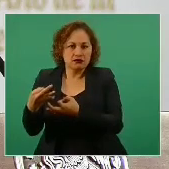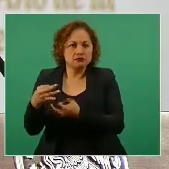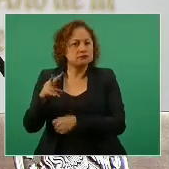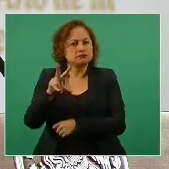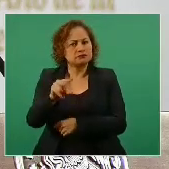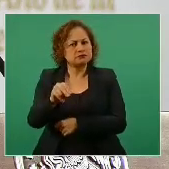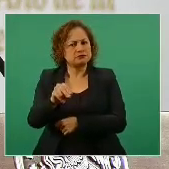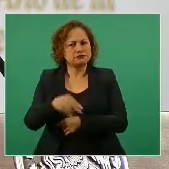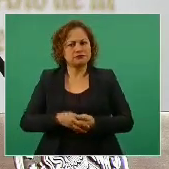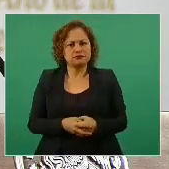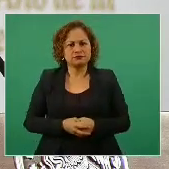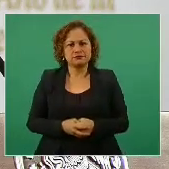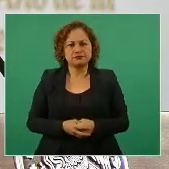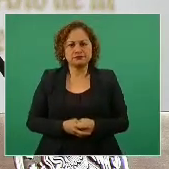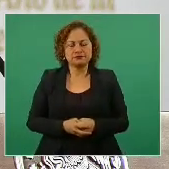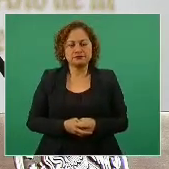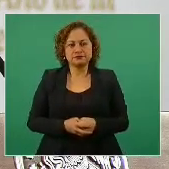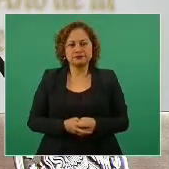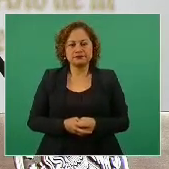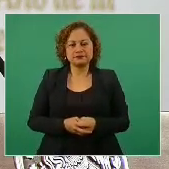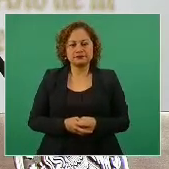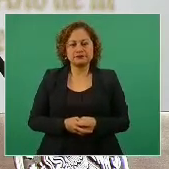No caer en la provocación.